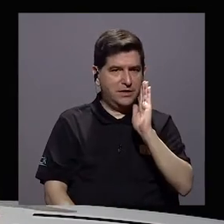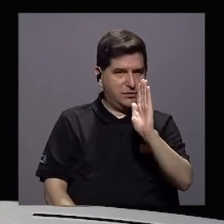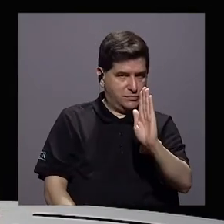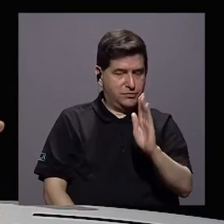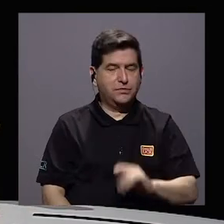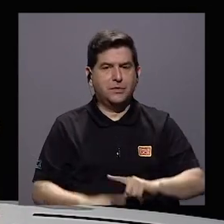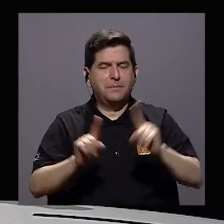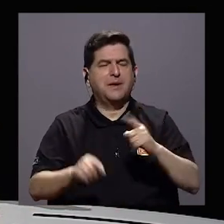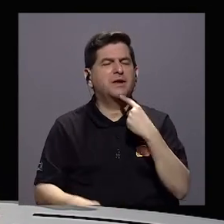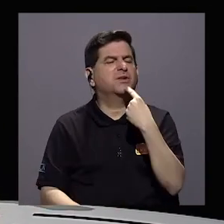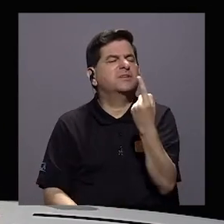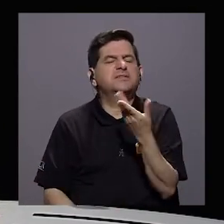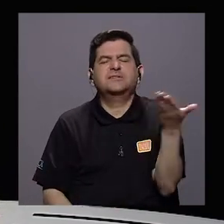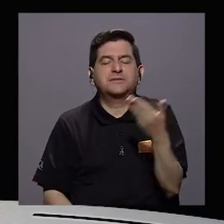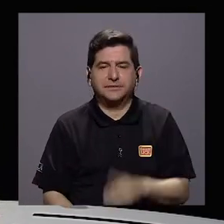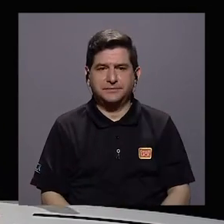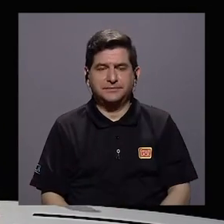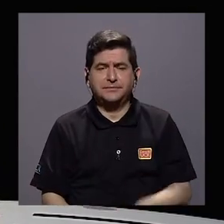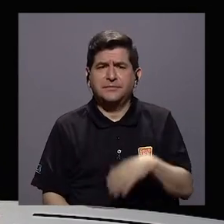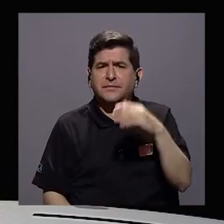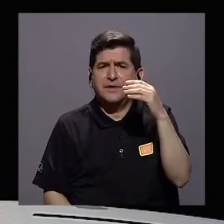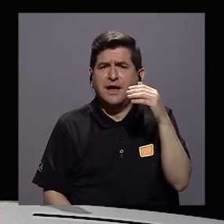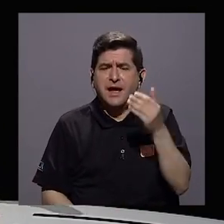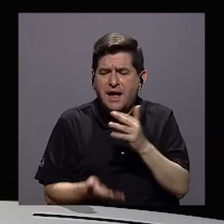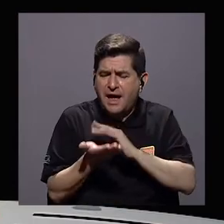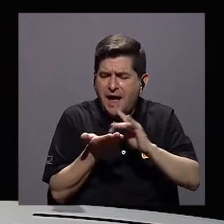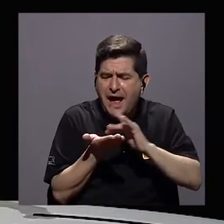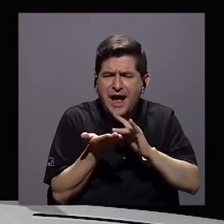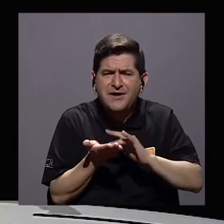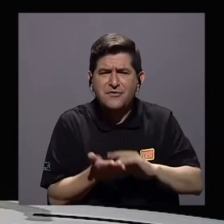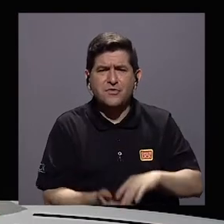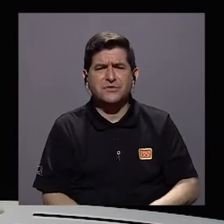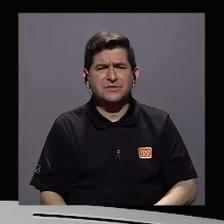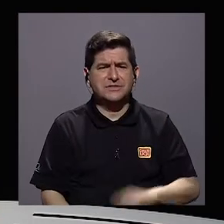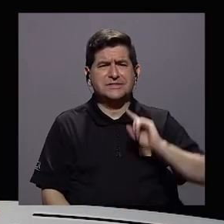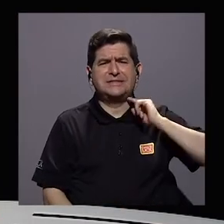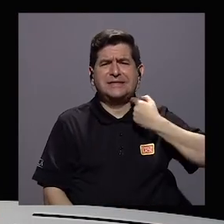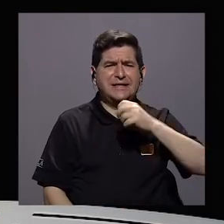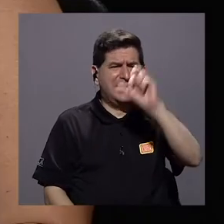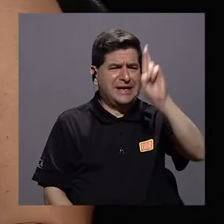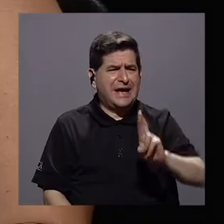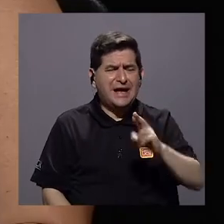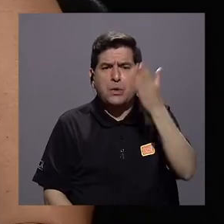tiene. Lo que plantea es esto: ¿por qué el arroz es tan caro en Costa Rica?